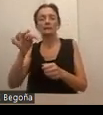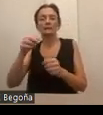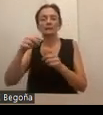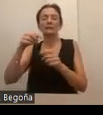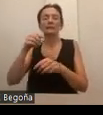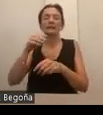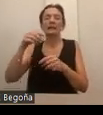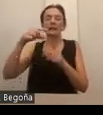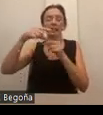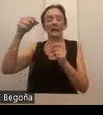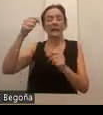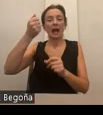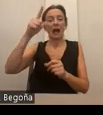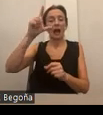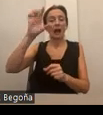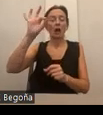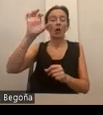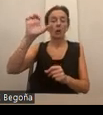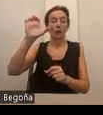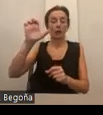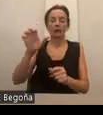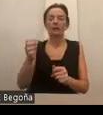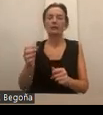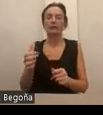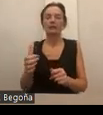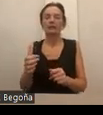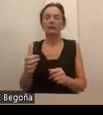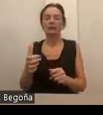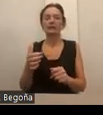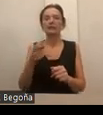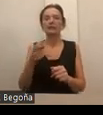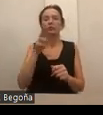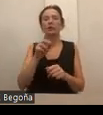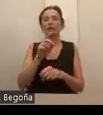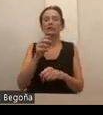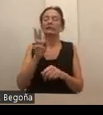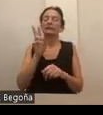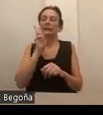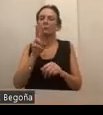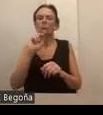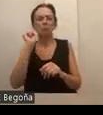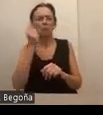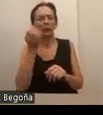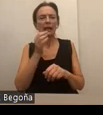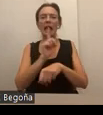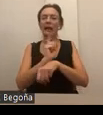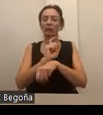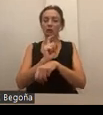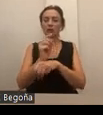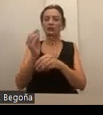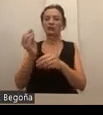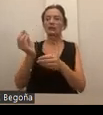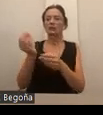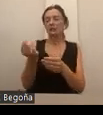2, y se vio que en ratones a los que se les había inducido experimentalmente una